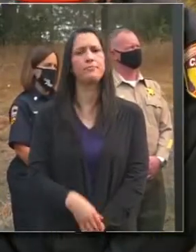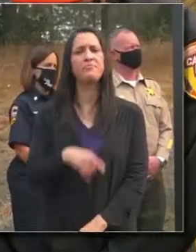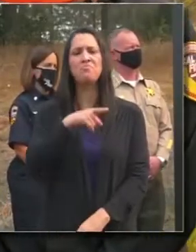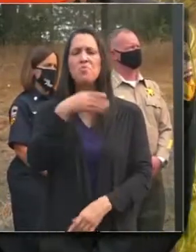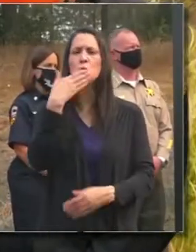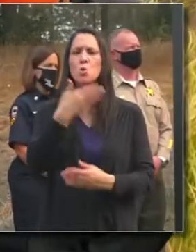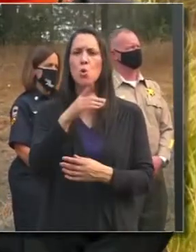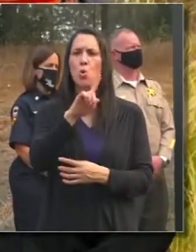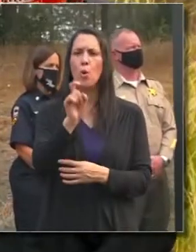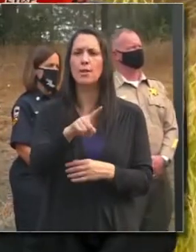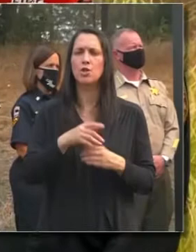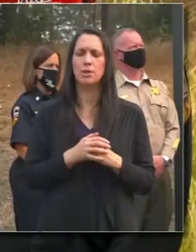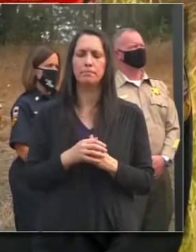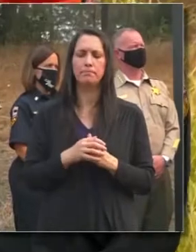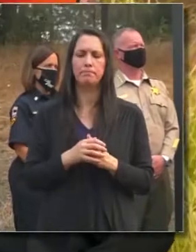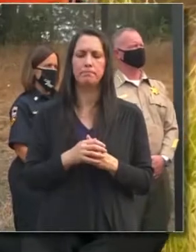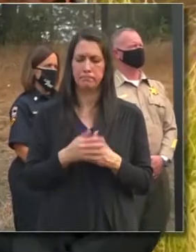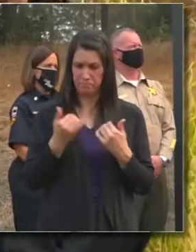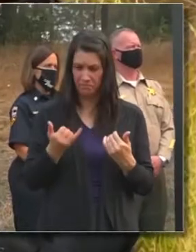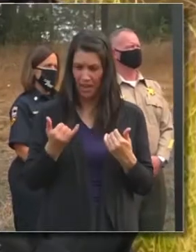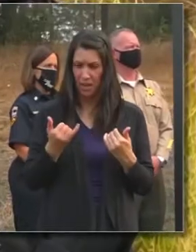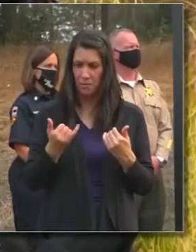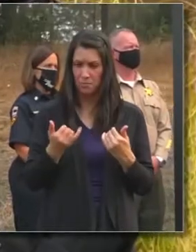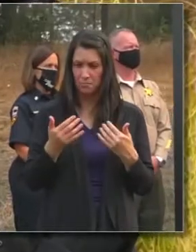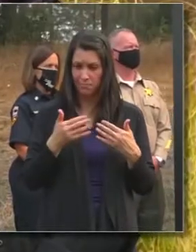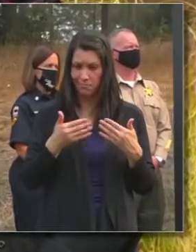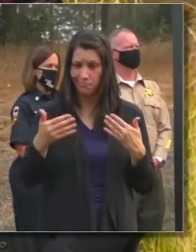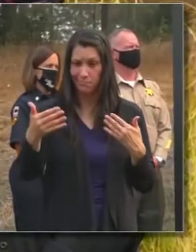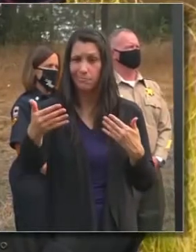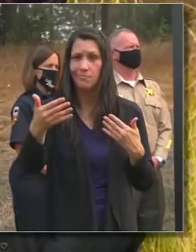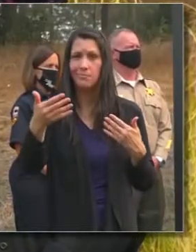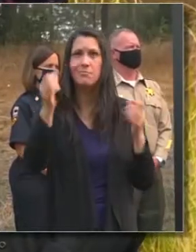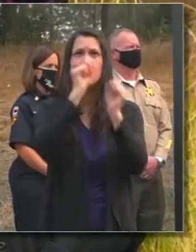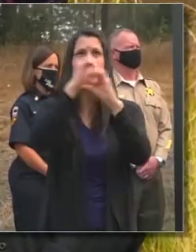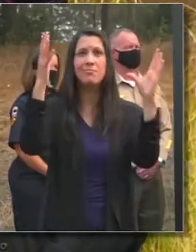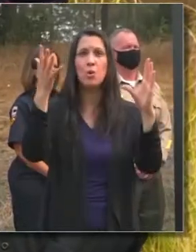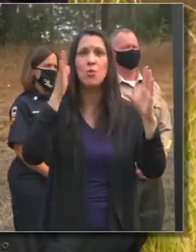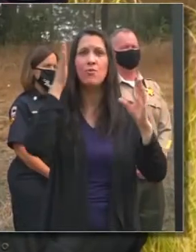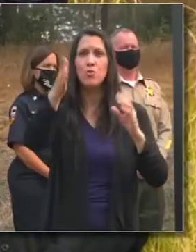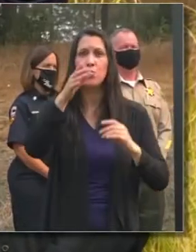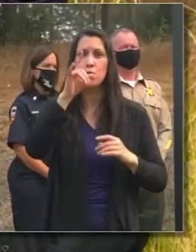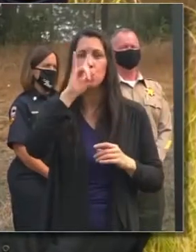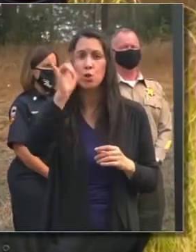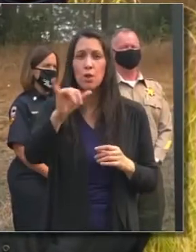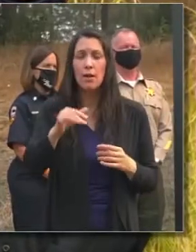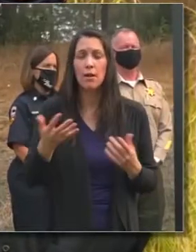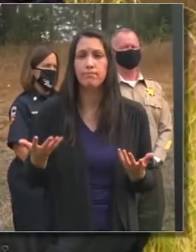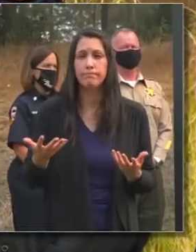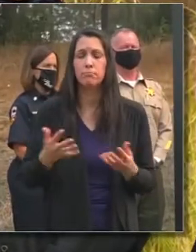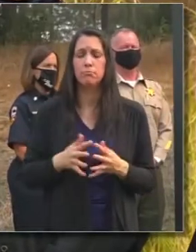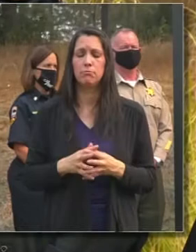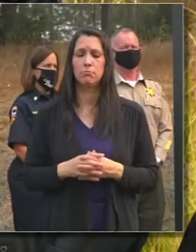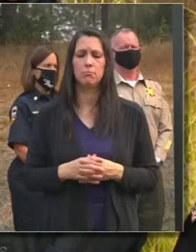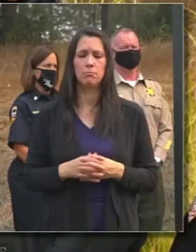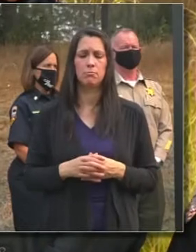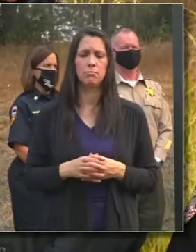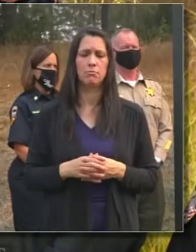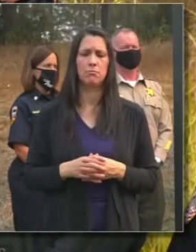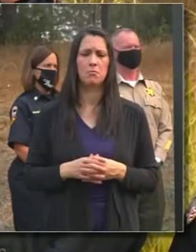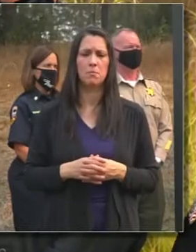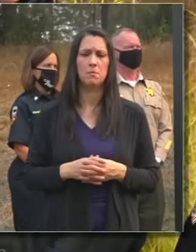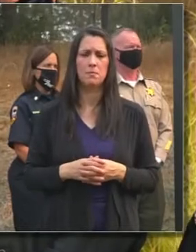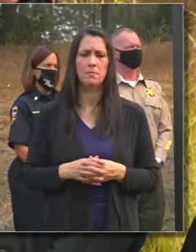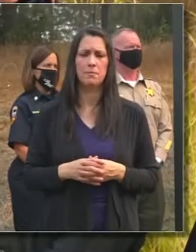es buena pregunta cómo hacemos de aquí en adelante qué nos depara el futuro realmente